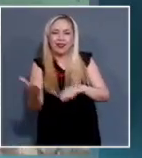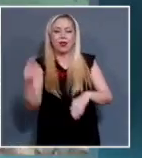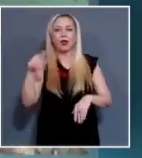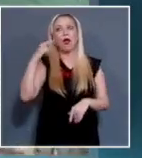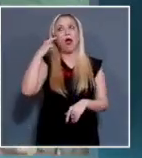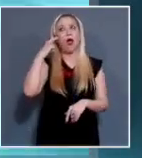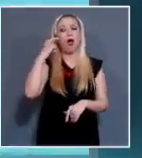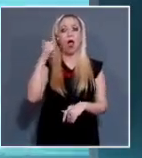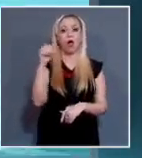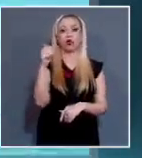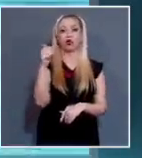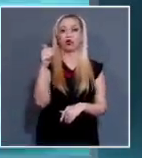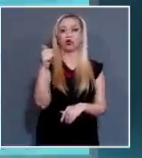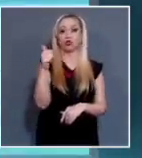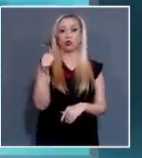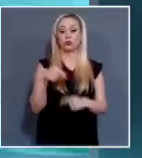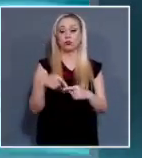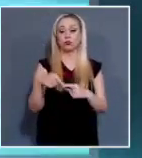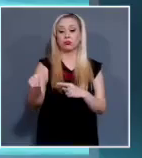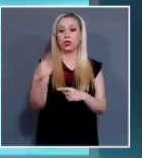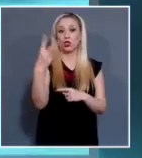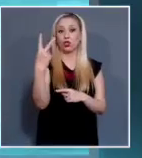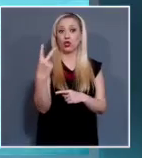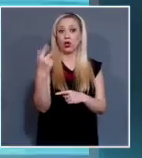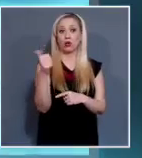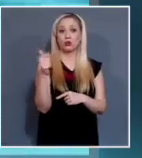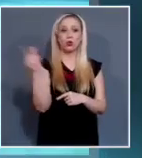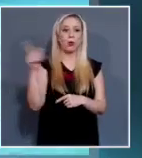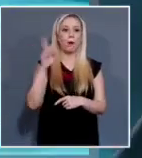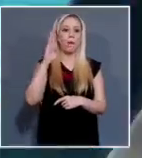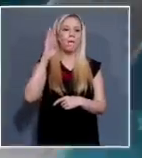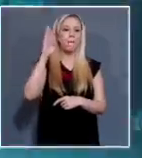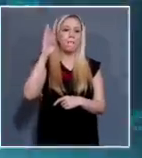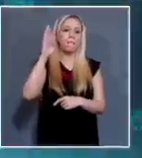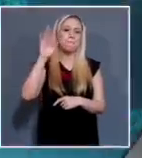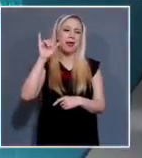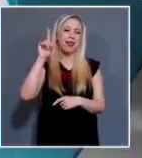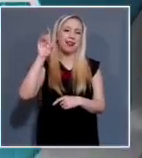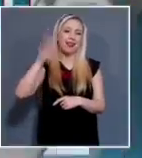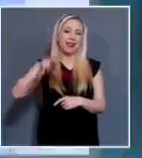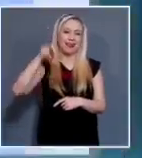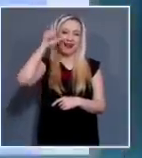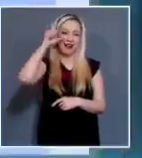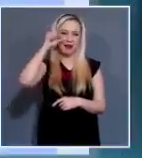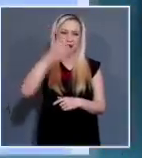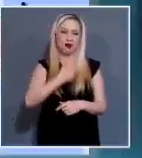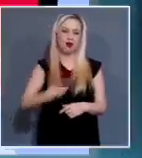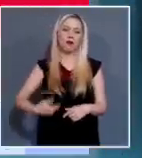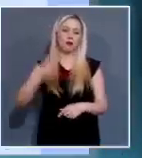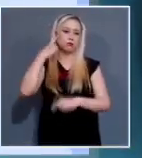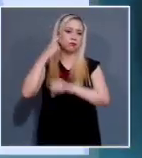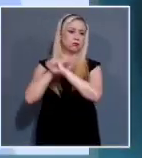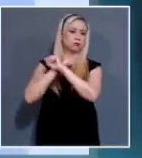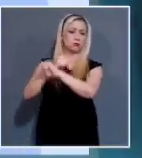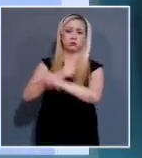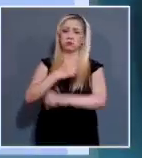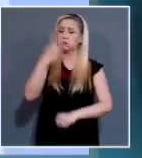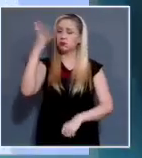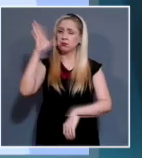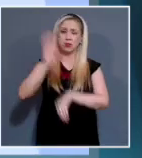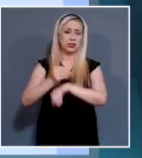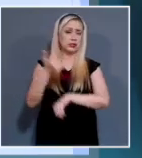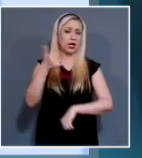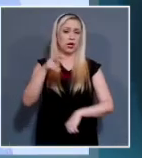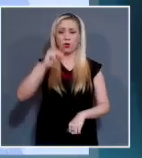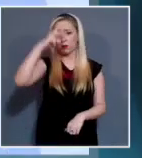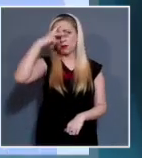Biden decidirá si impone o no un bloqueo pesquero contra el país. Hot Sale, campaña organizada